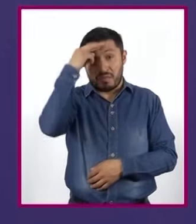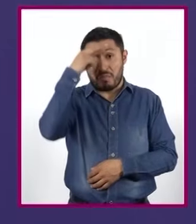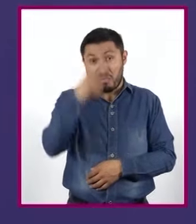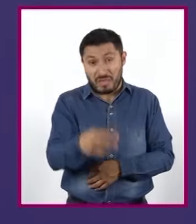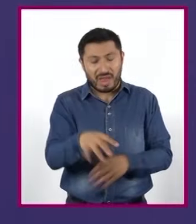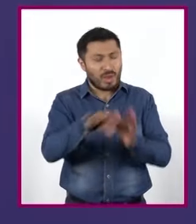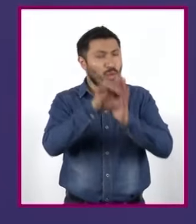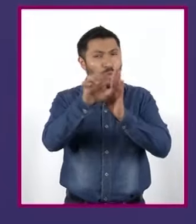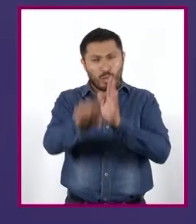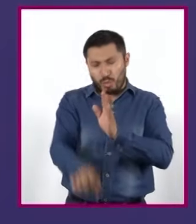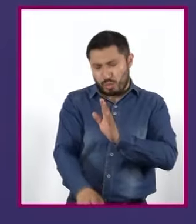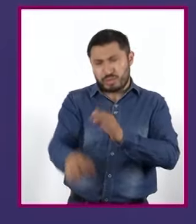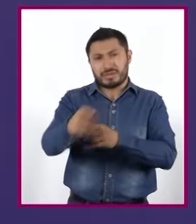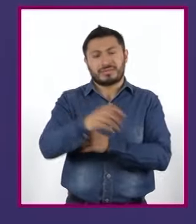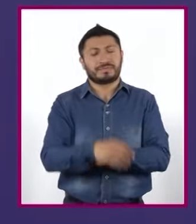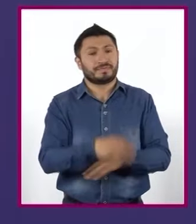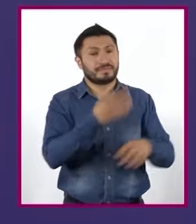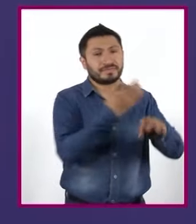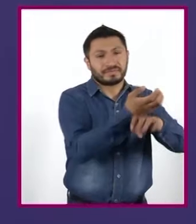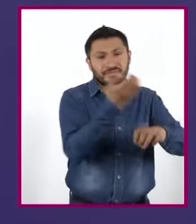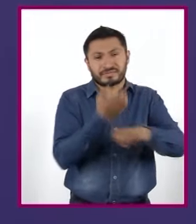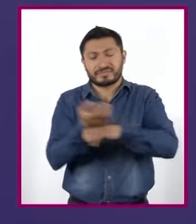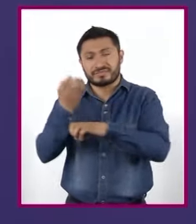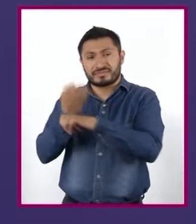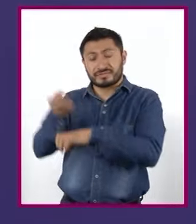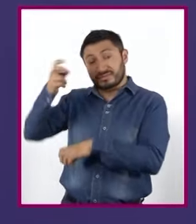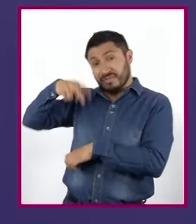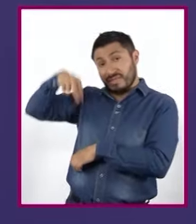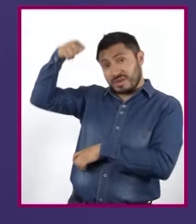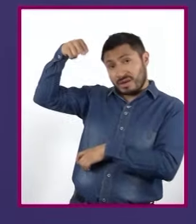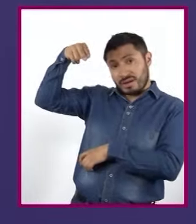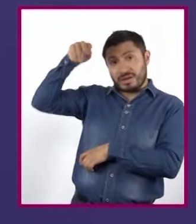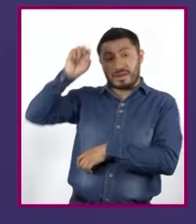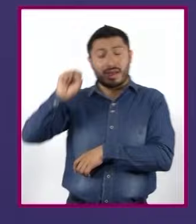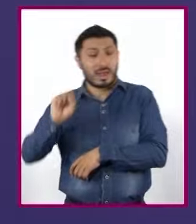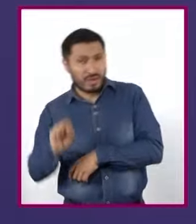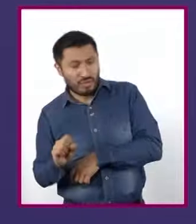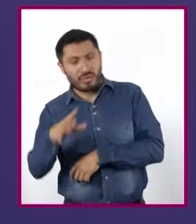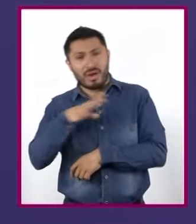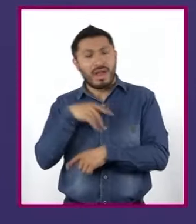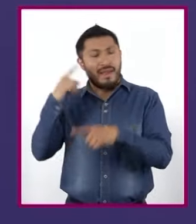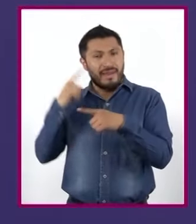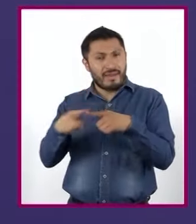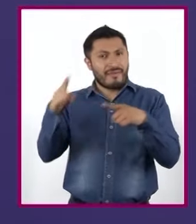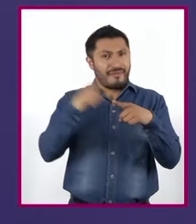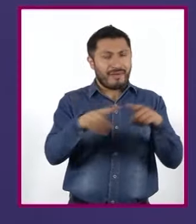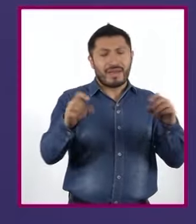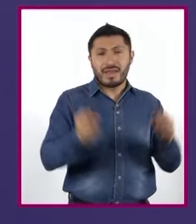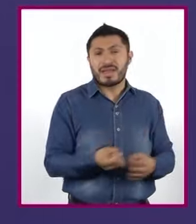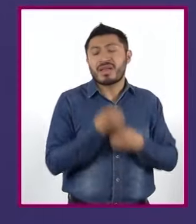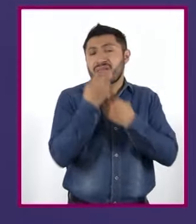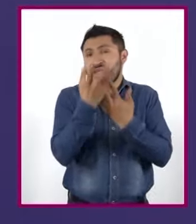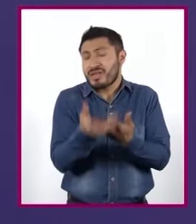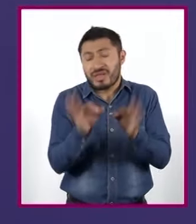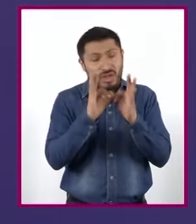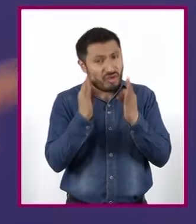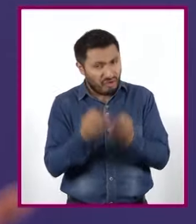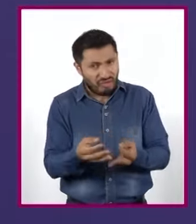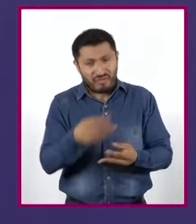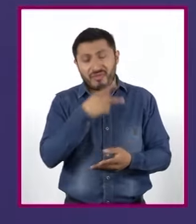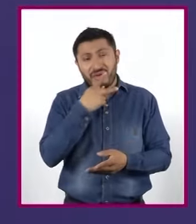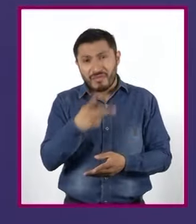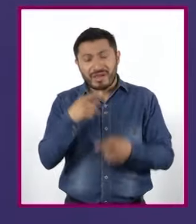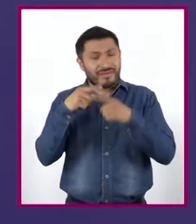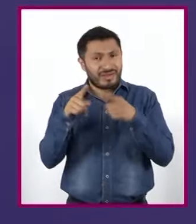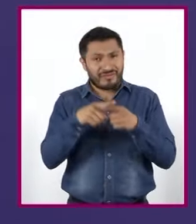por ejemplo, entre los estados del norte y los del sur, se usan distintas expresiones y palabras para referirse a